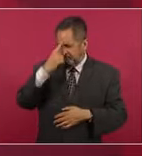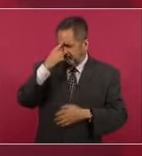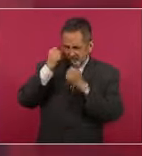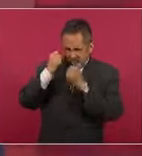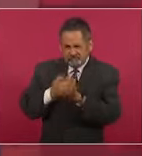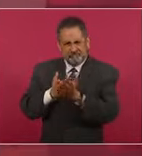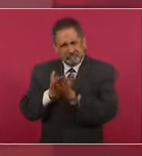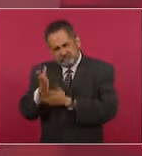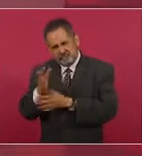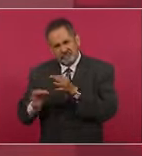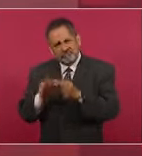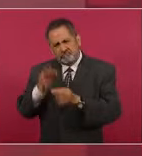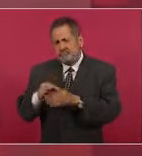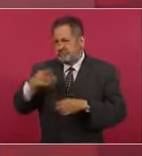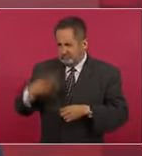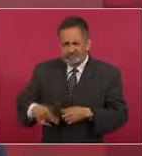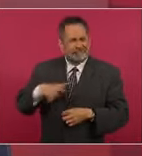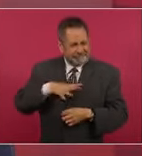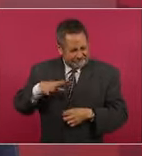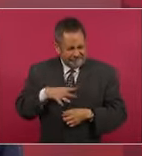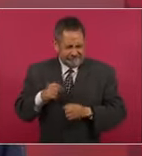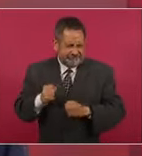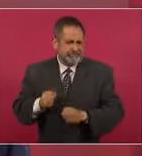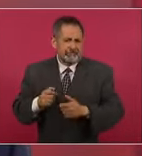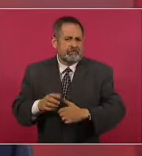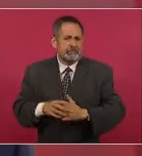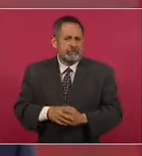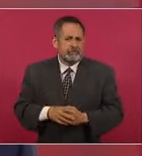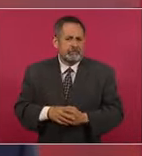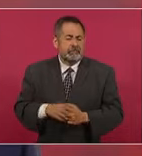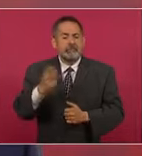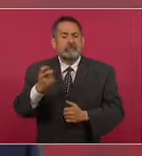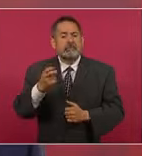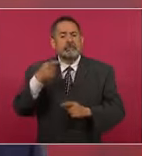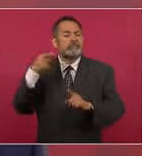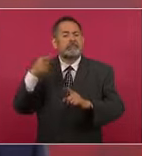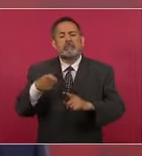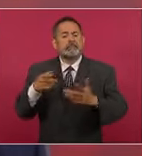con principios en nuestro país. Esa es la